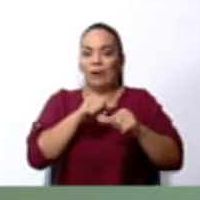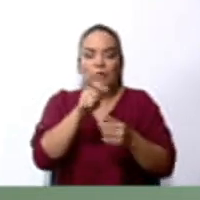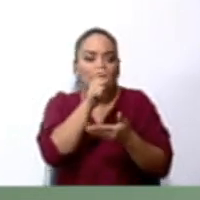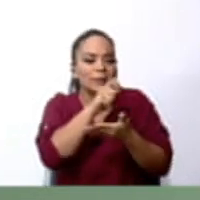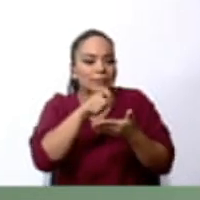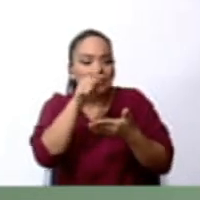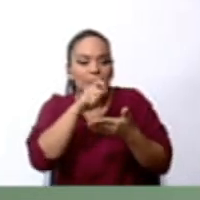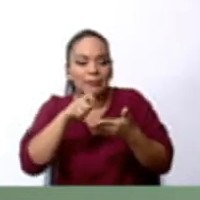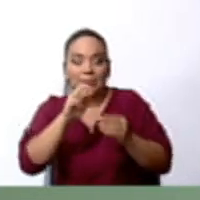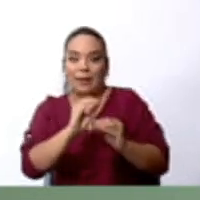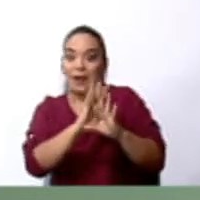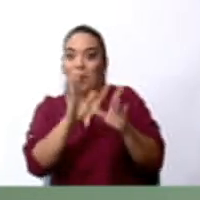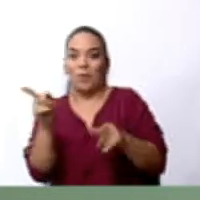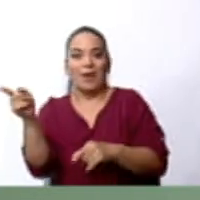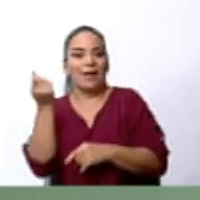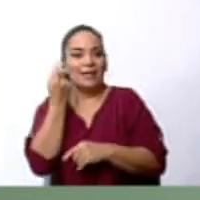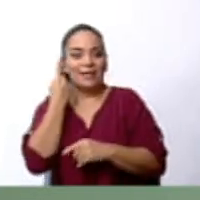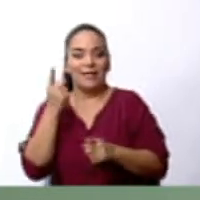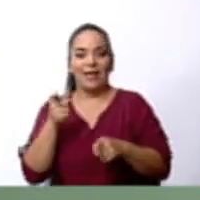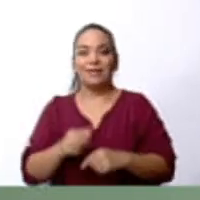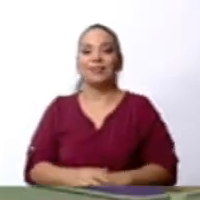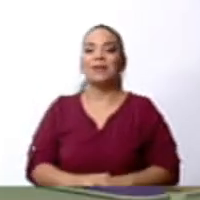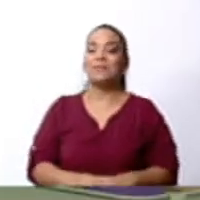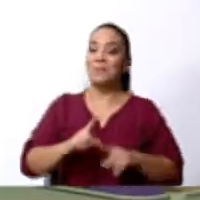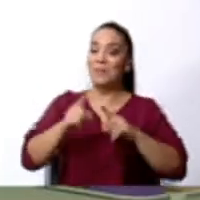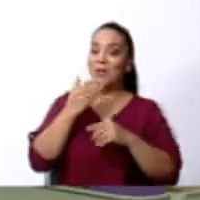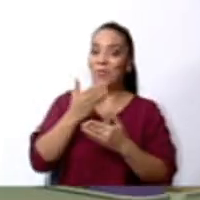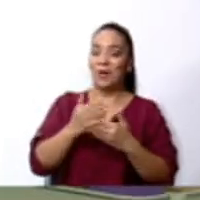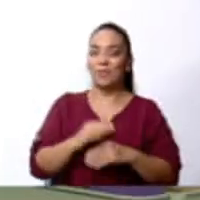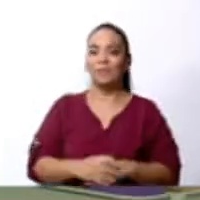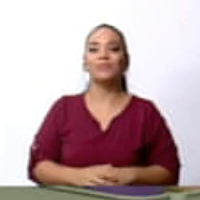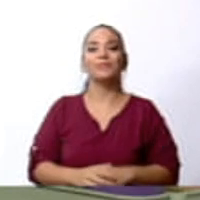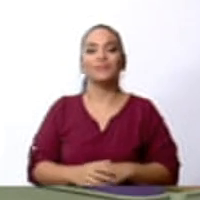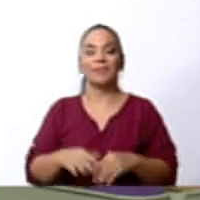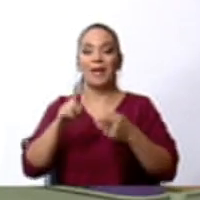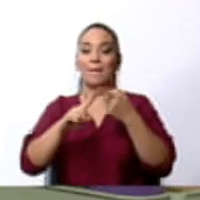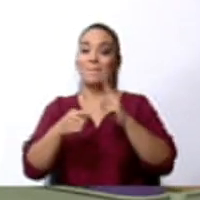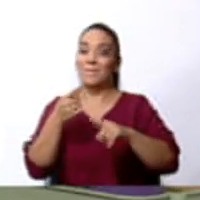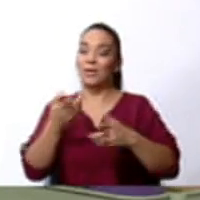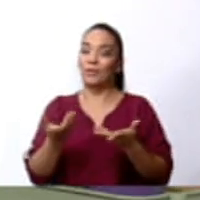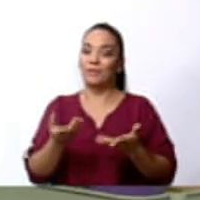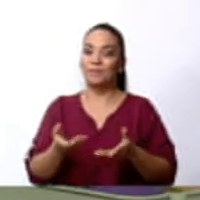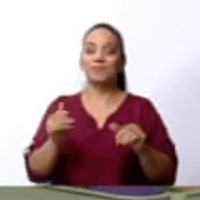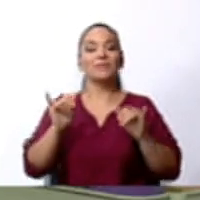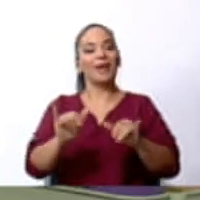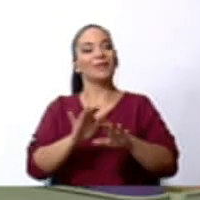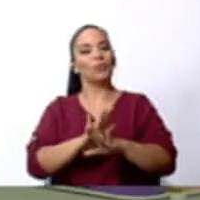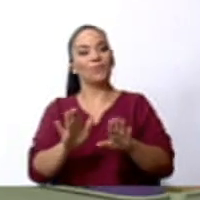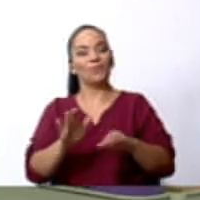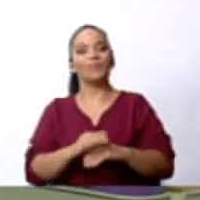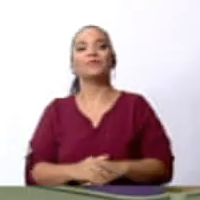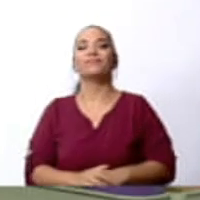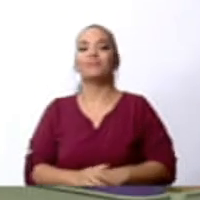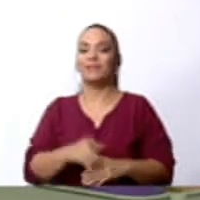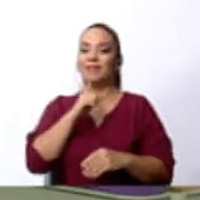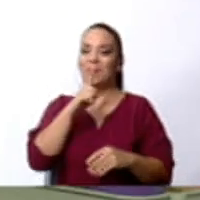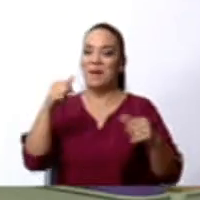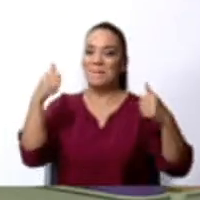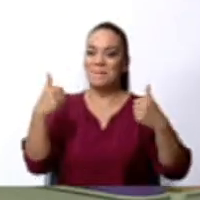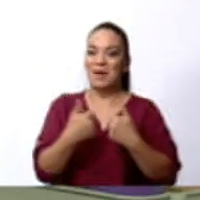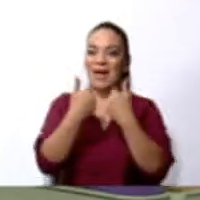que me entendiera. Pero bueno. Así que amiguitos y amiguitas, esto ha sido un